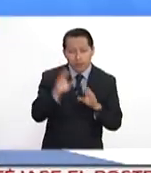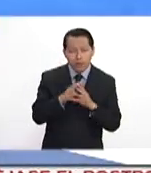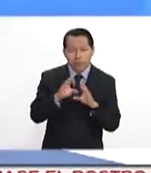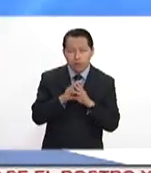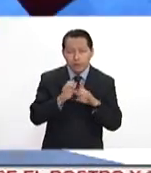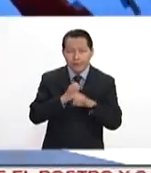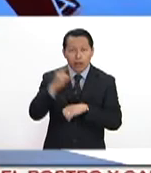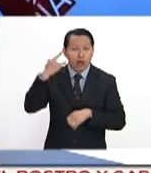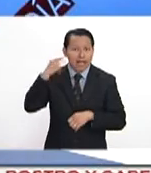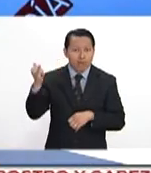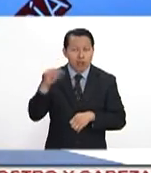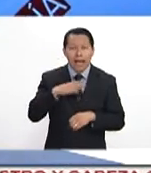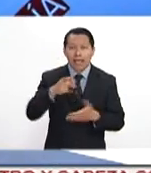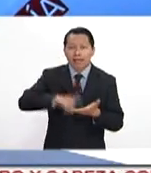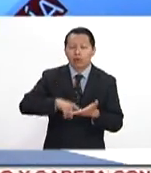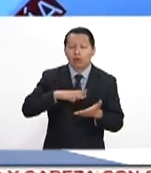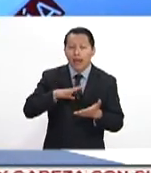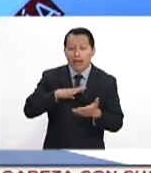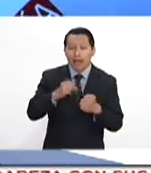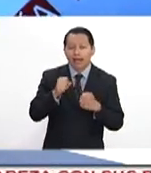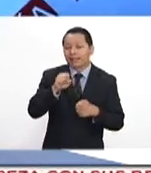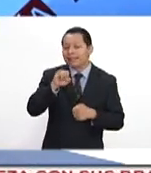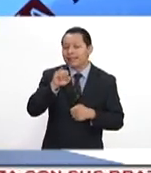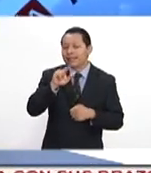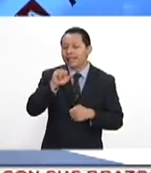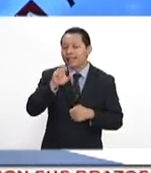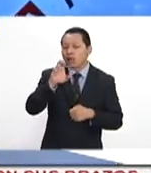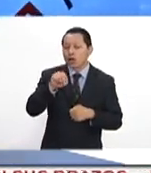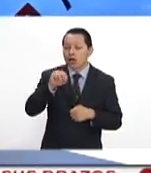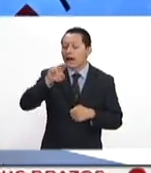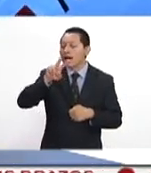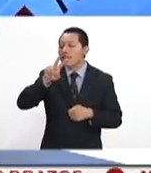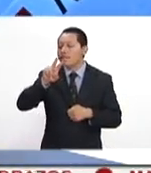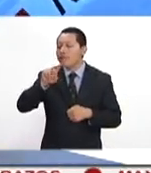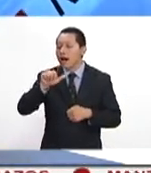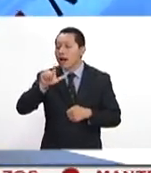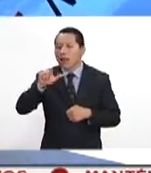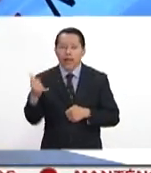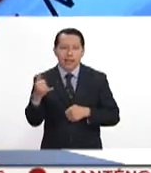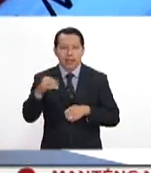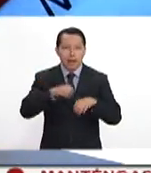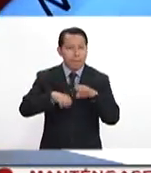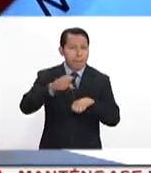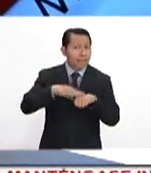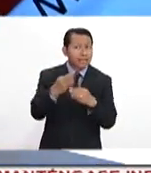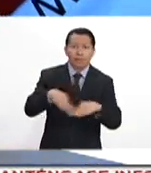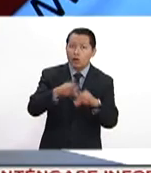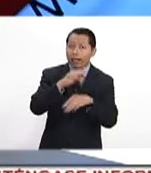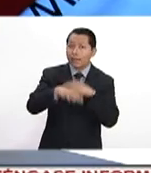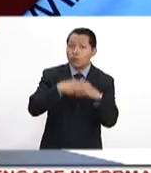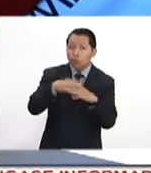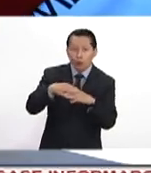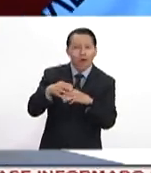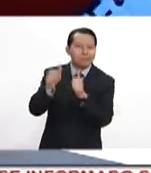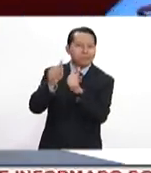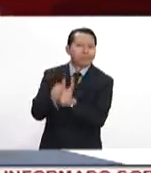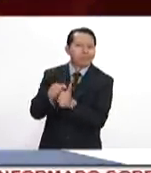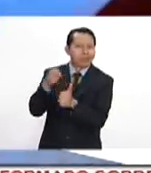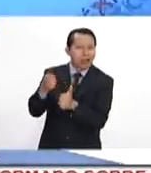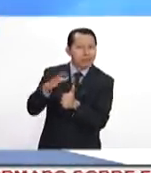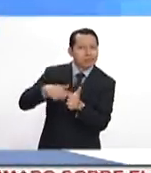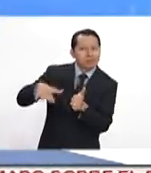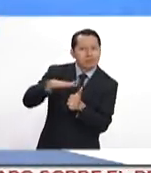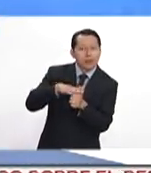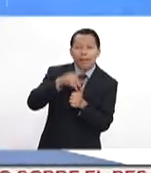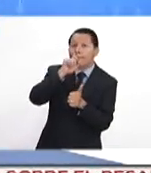en el estado de California se encuentra el emblemático Silicon Valley, donde las empresas tecnológicas más importantes del mundo están asentadas y ellos